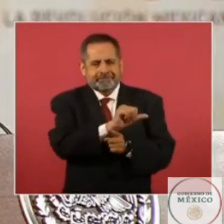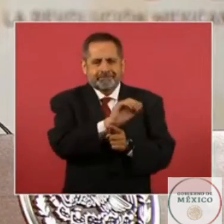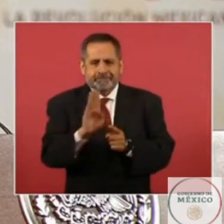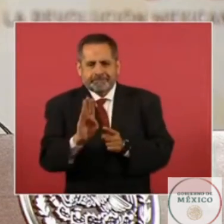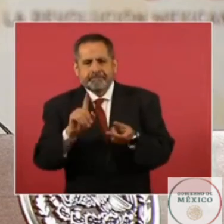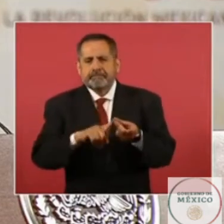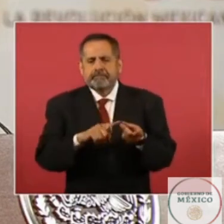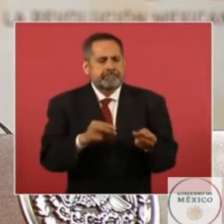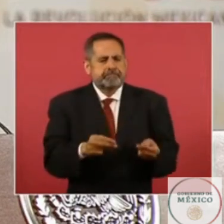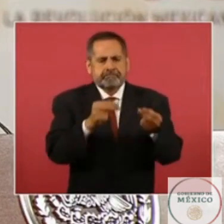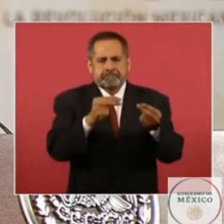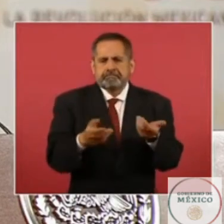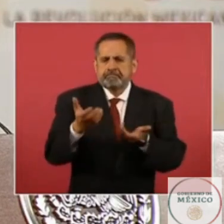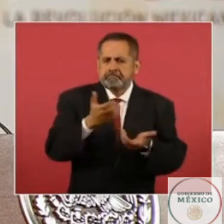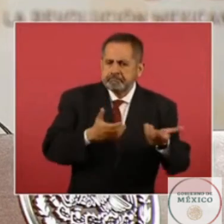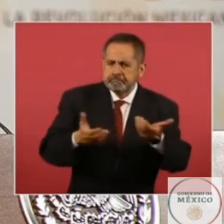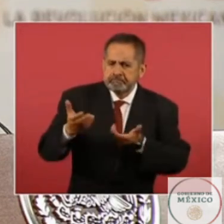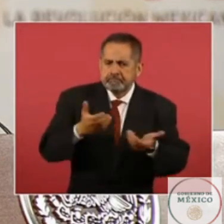¿Cómo?